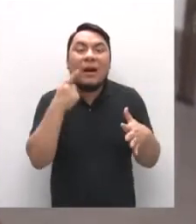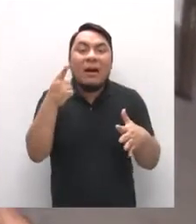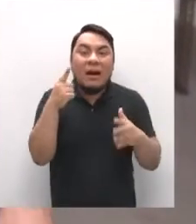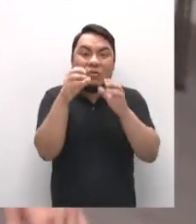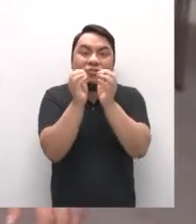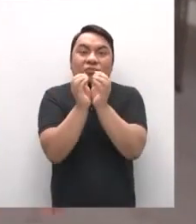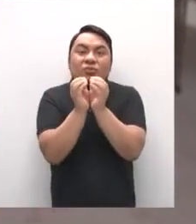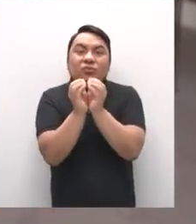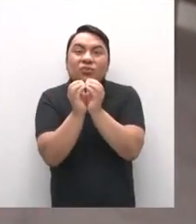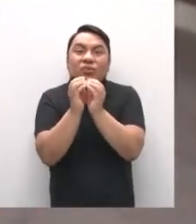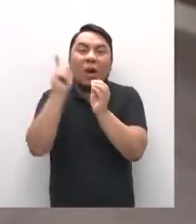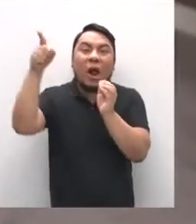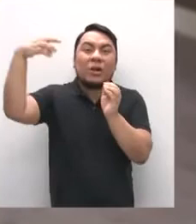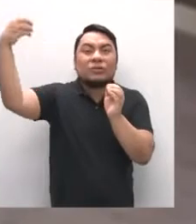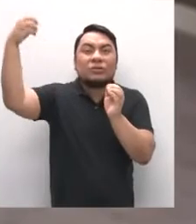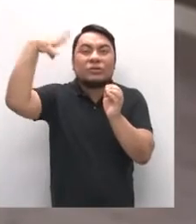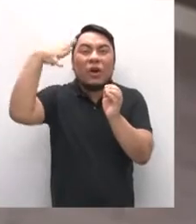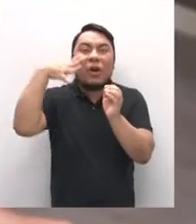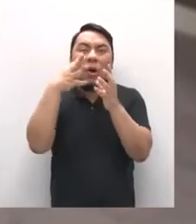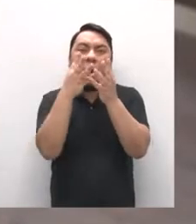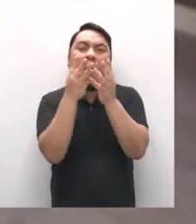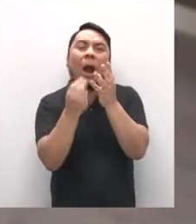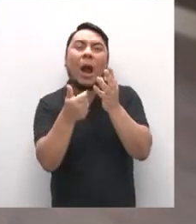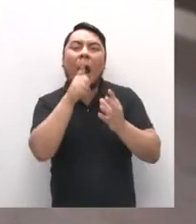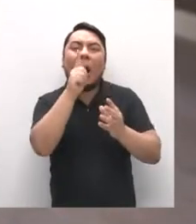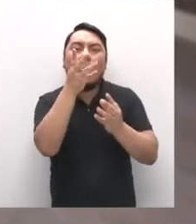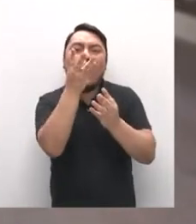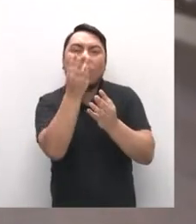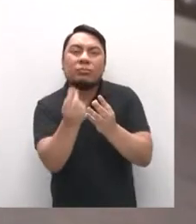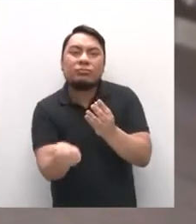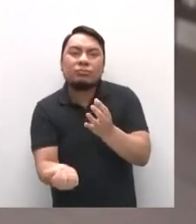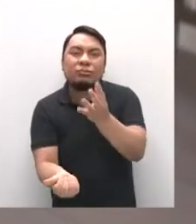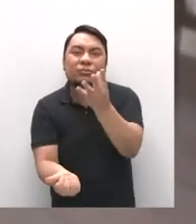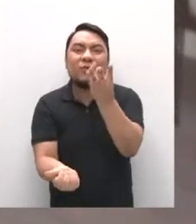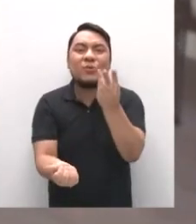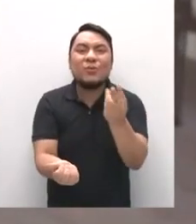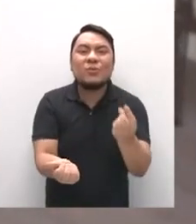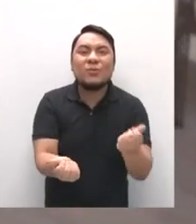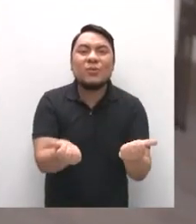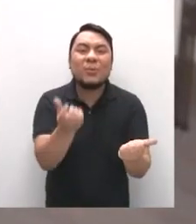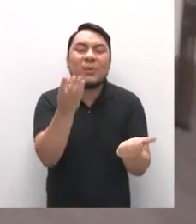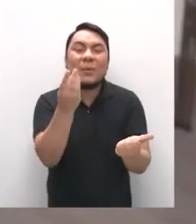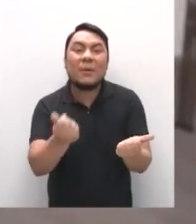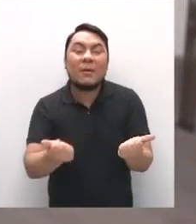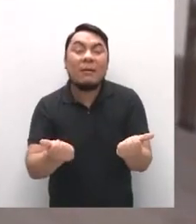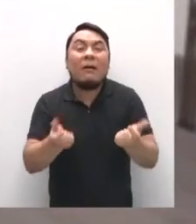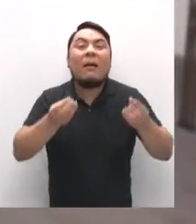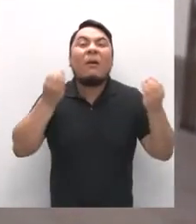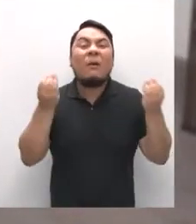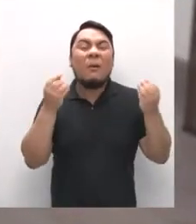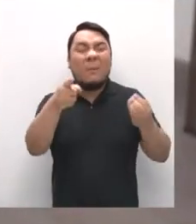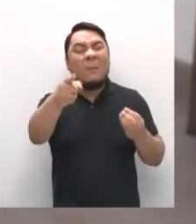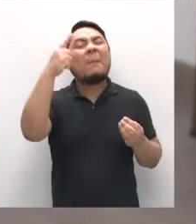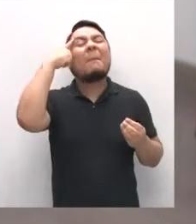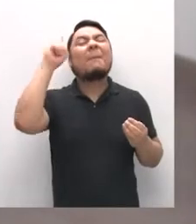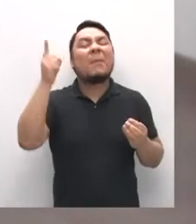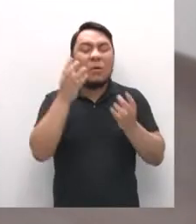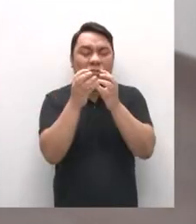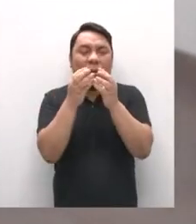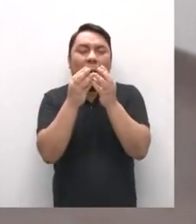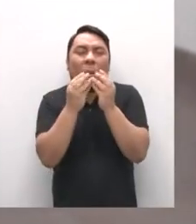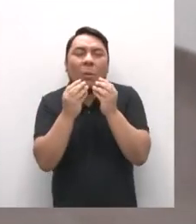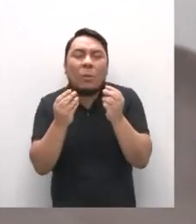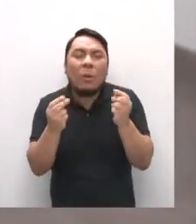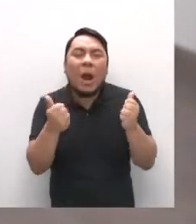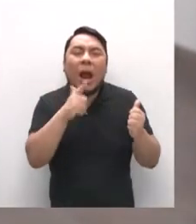cubito... se está derritiendo. A ver, amigos, ¿cómo sería si nos derretimos como un cubito?